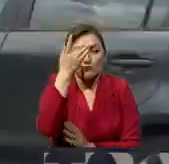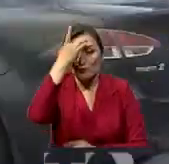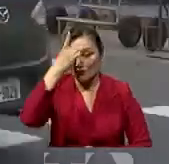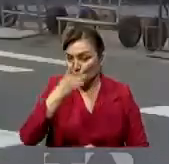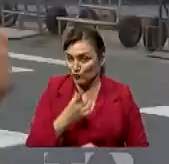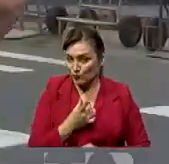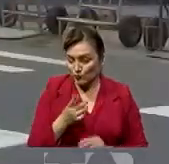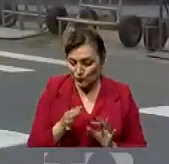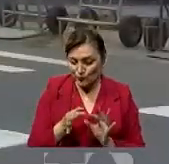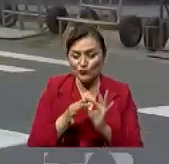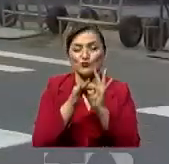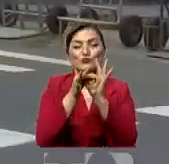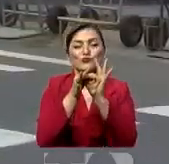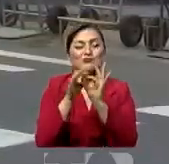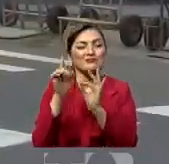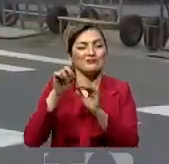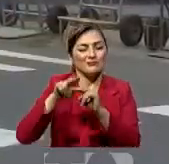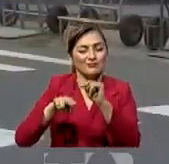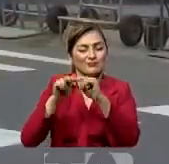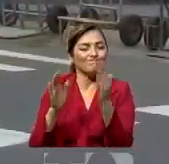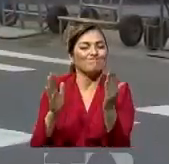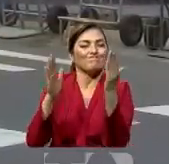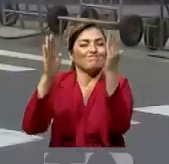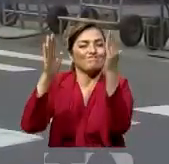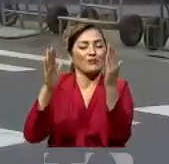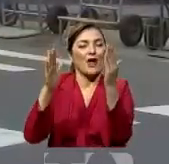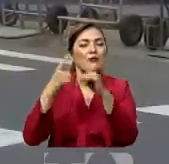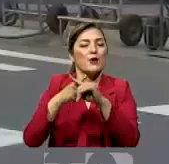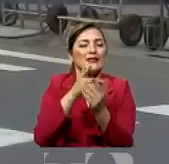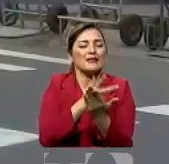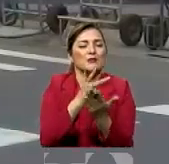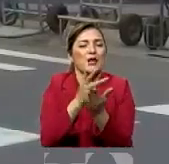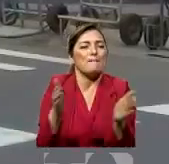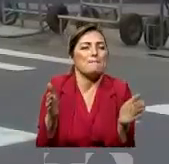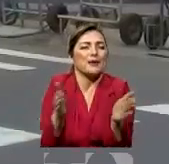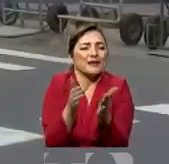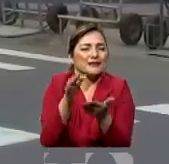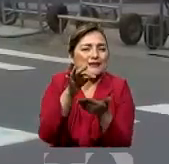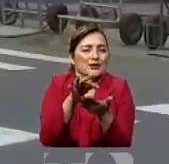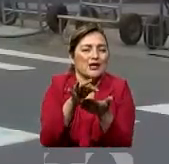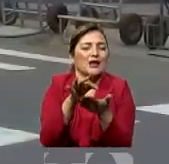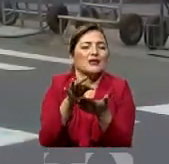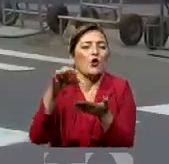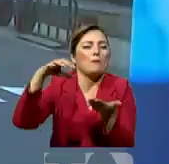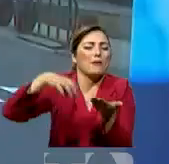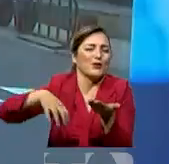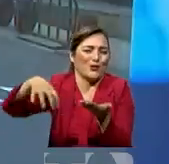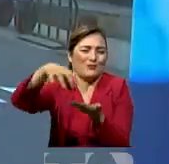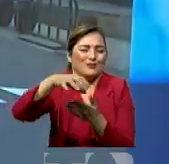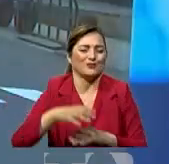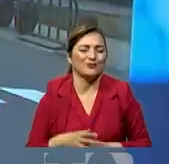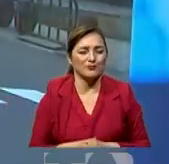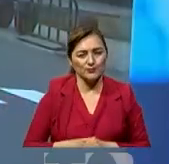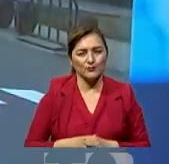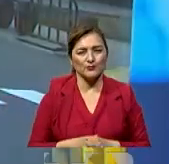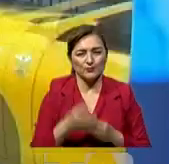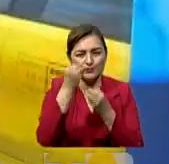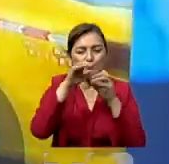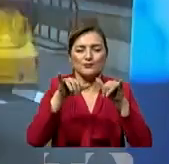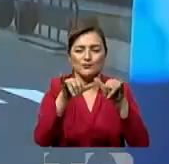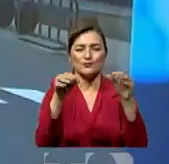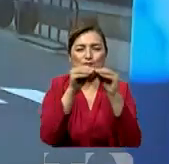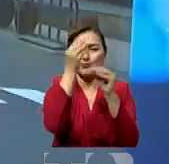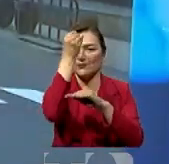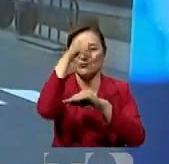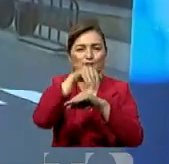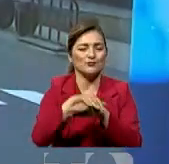decisión de unificar hasta esta infraestructura las mini terminales, que incluye las cantonales e interparroquiales. Con este informe, retornamos con ustedes.